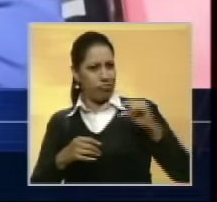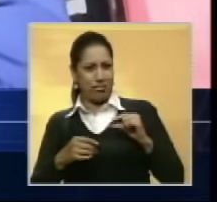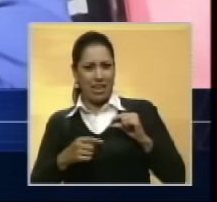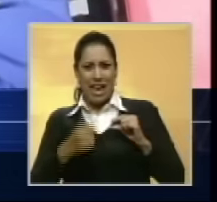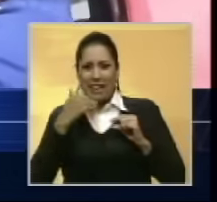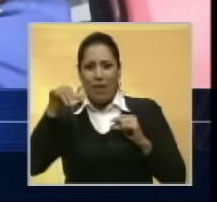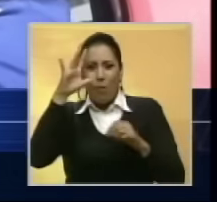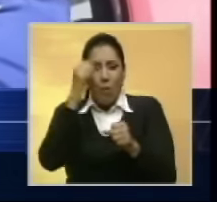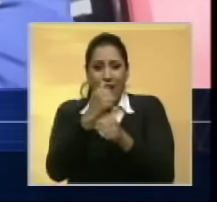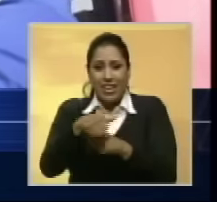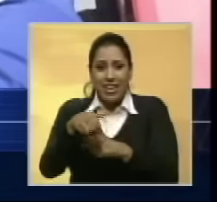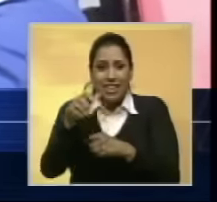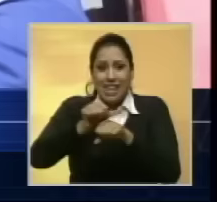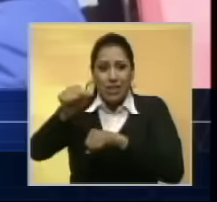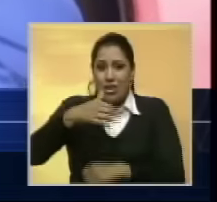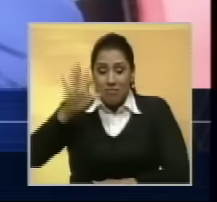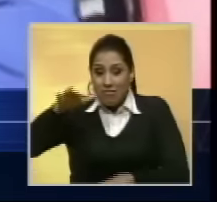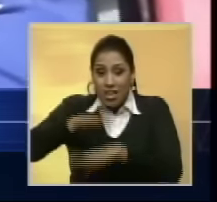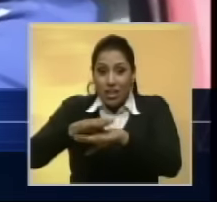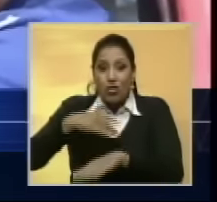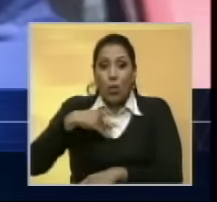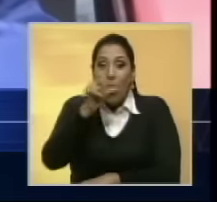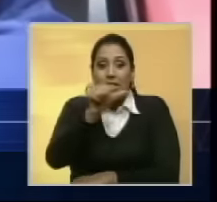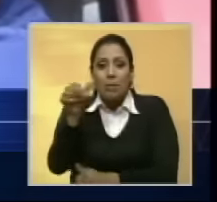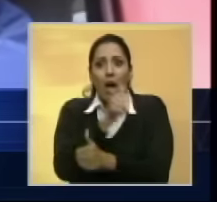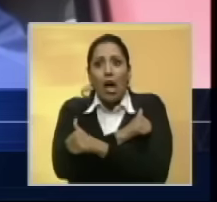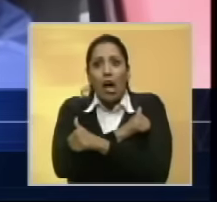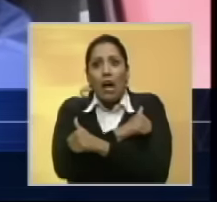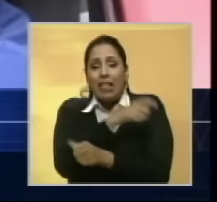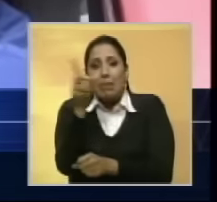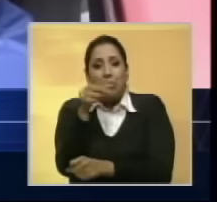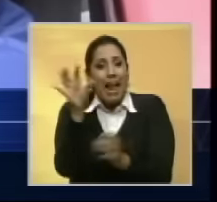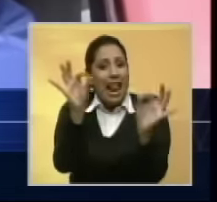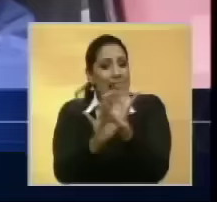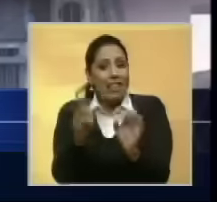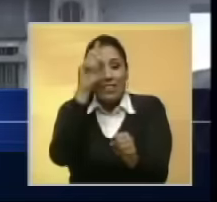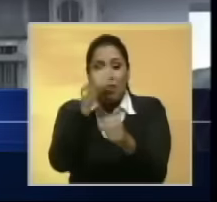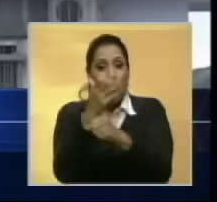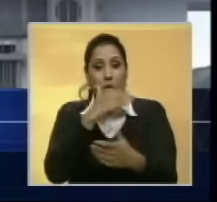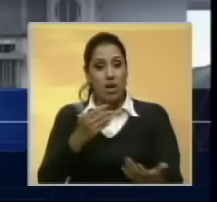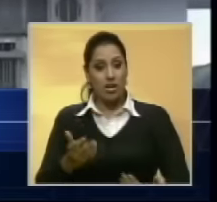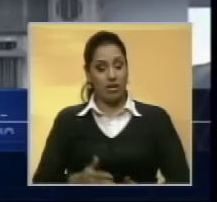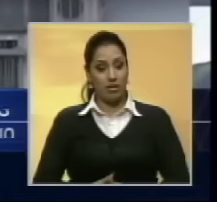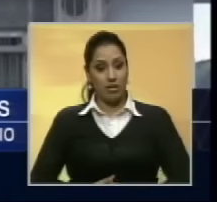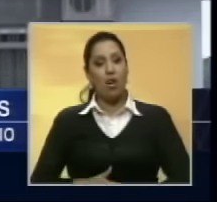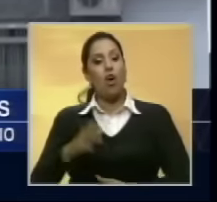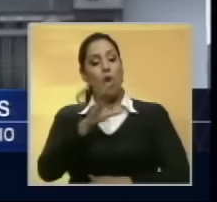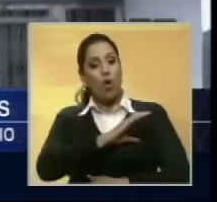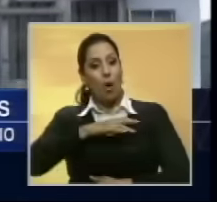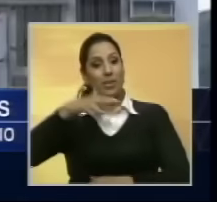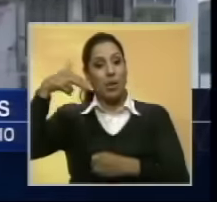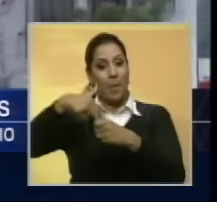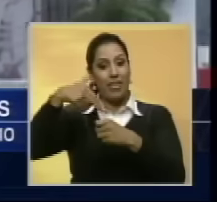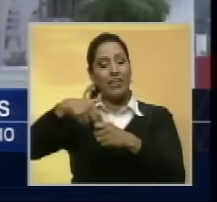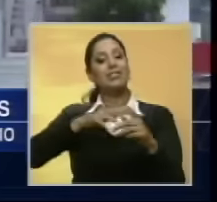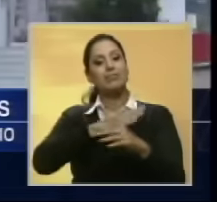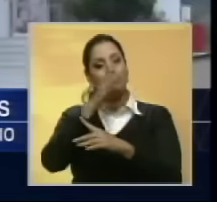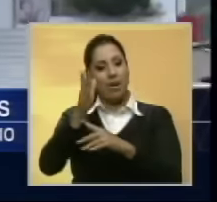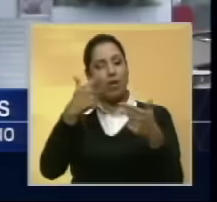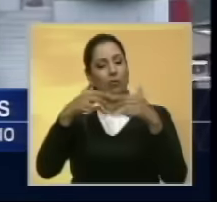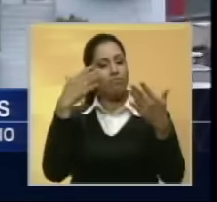trabajo hay aquí, porque mire, yo duro hasta una semana que no hago un solo viaje, porque no hay trabajo. Comisiones de PDVSA se encuentran en la